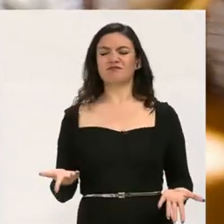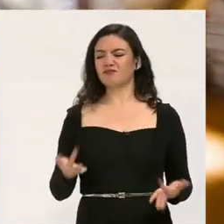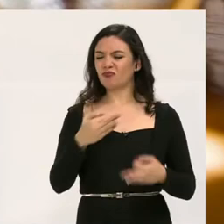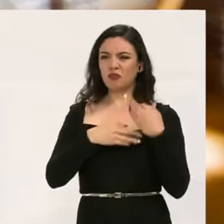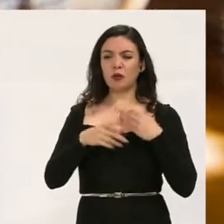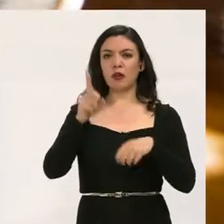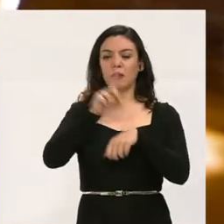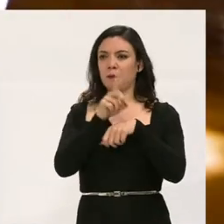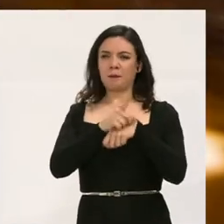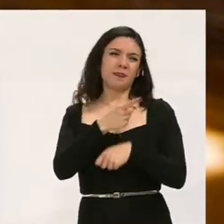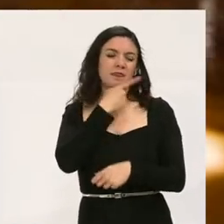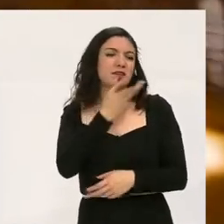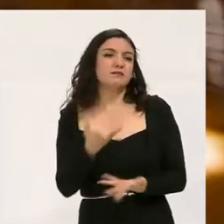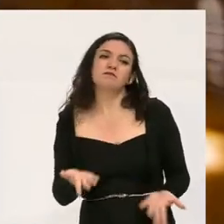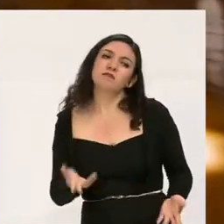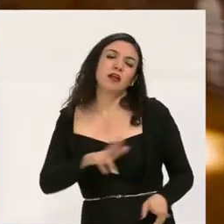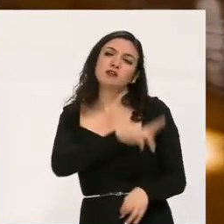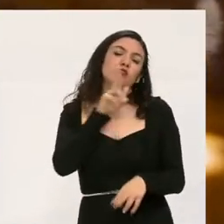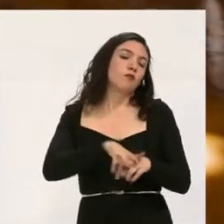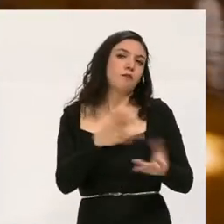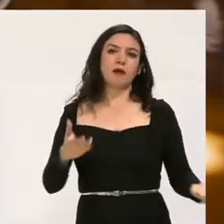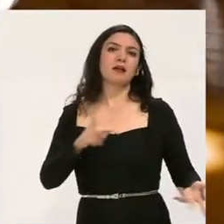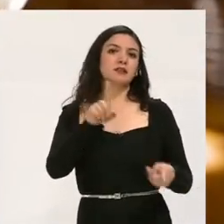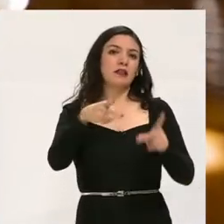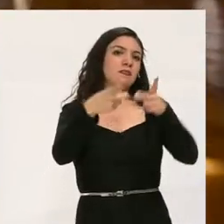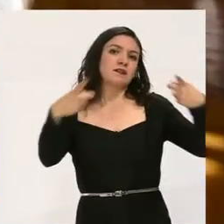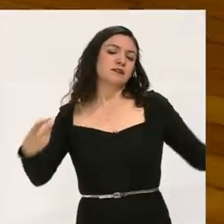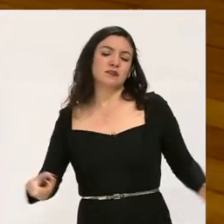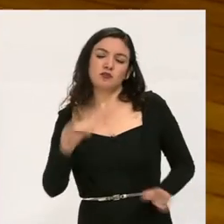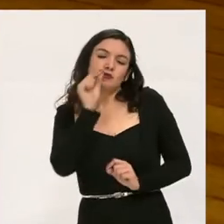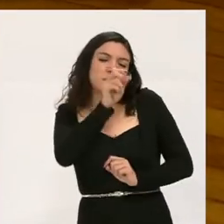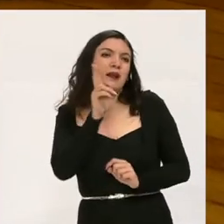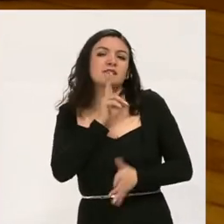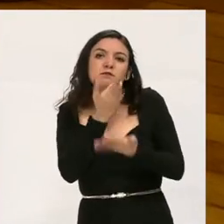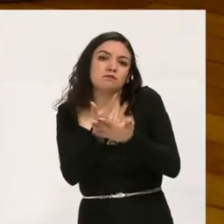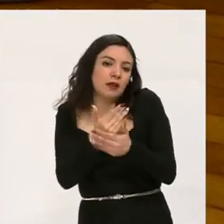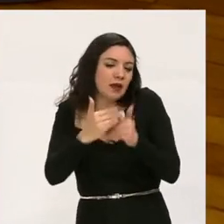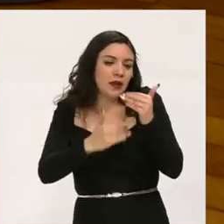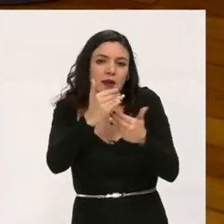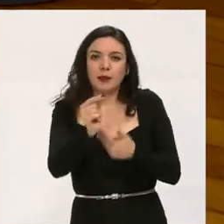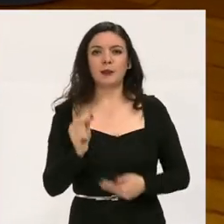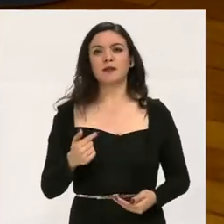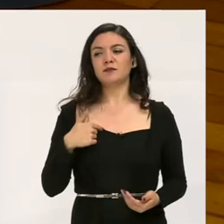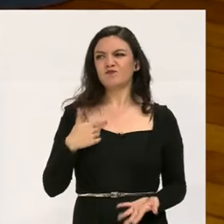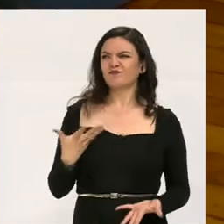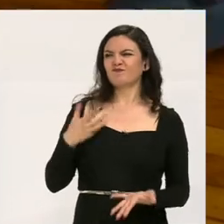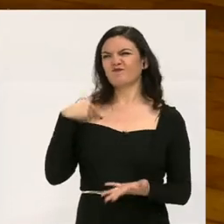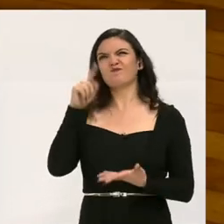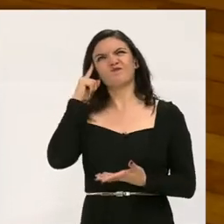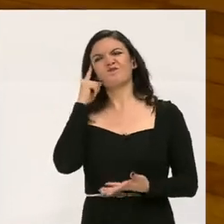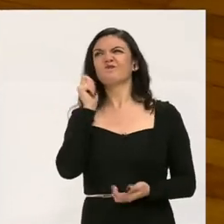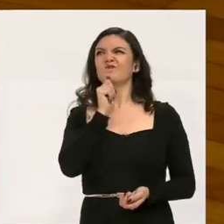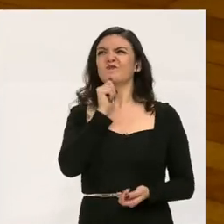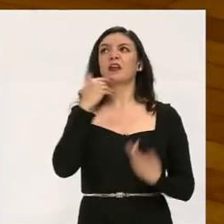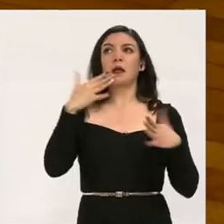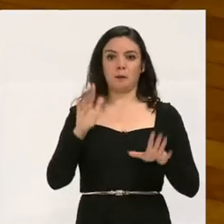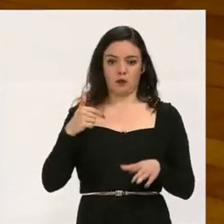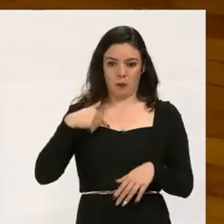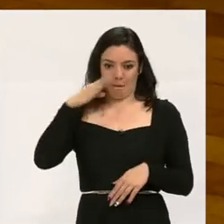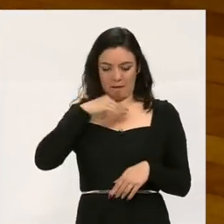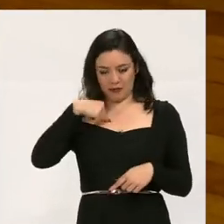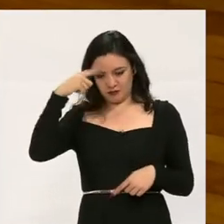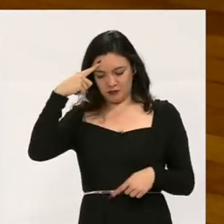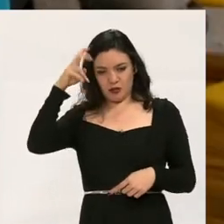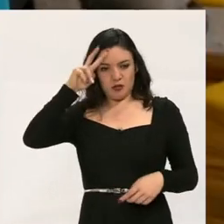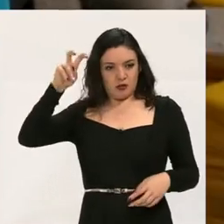bien. El pediatra nos decía, no, pues es que es parte de, pues, del desarrollo, o sea, tienen que esperar. Entonces, pues yo también me quedaba con la idea de, bueno, a